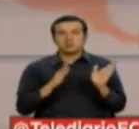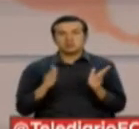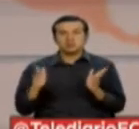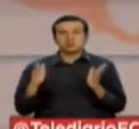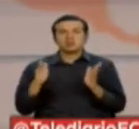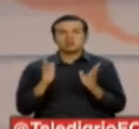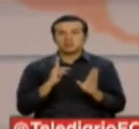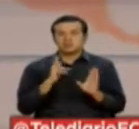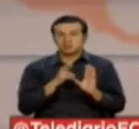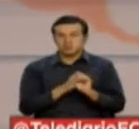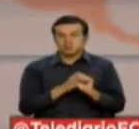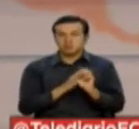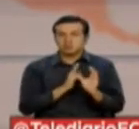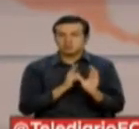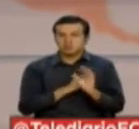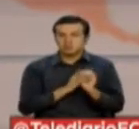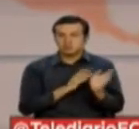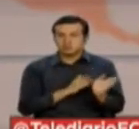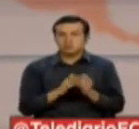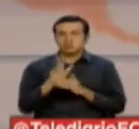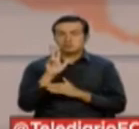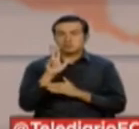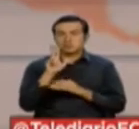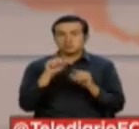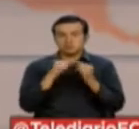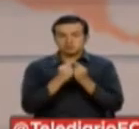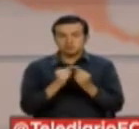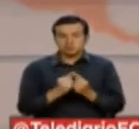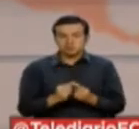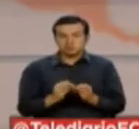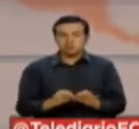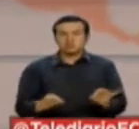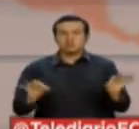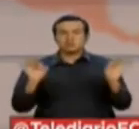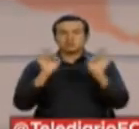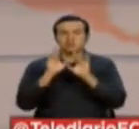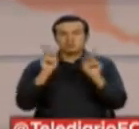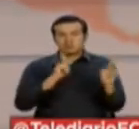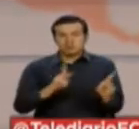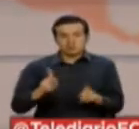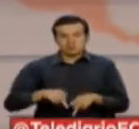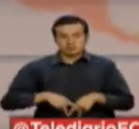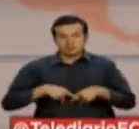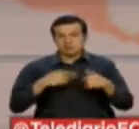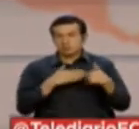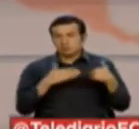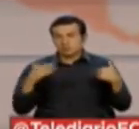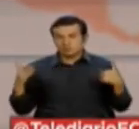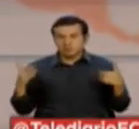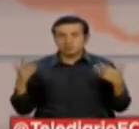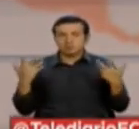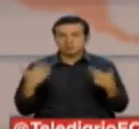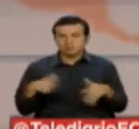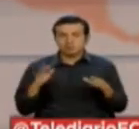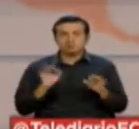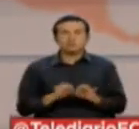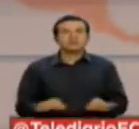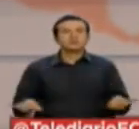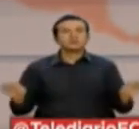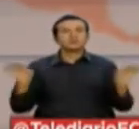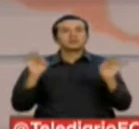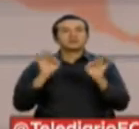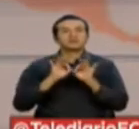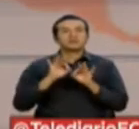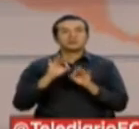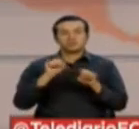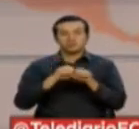o participar del diseño de al menos 3 misiones fundamentales que están dentro del plan Toda una Vida, que a la larga recoge lo más importante de la